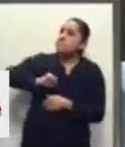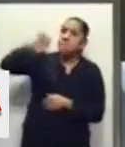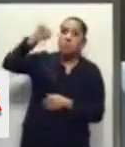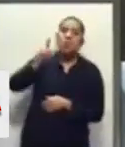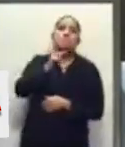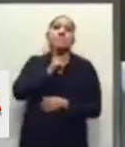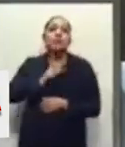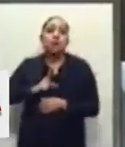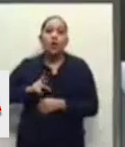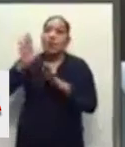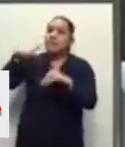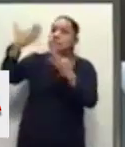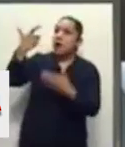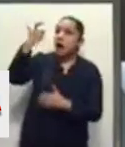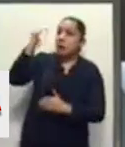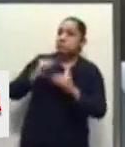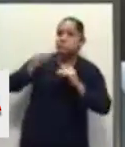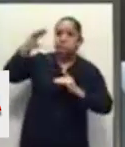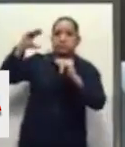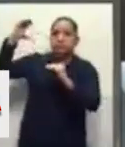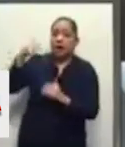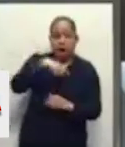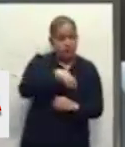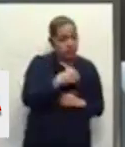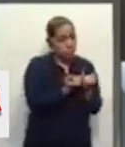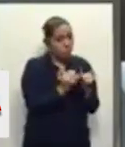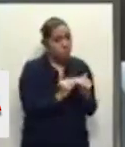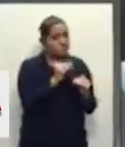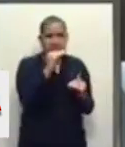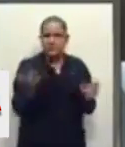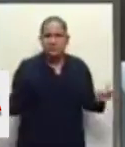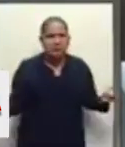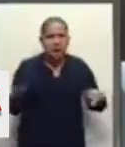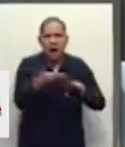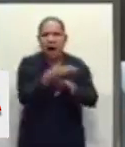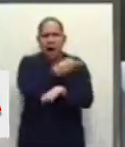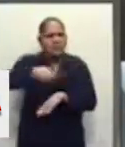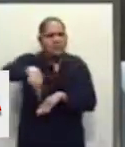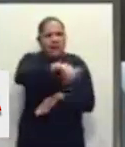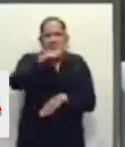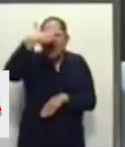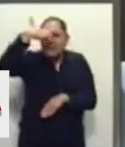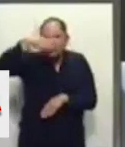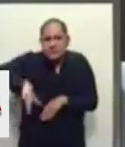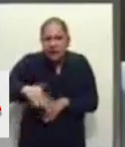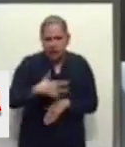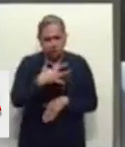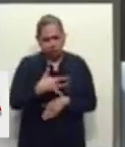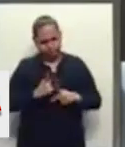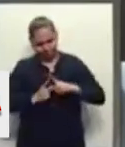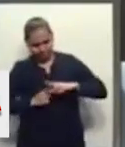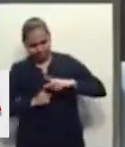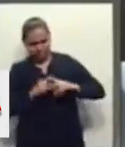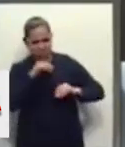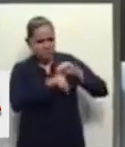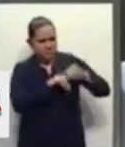precio del petróleo, esto ya lo tenían previsto. Y eso no es lo peor. Lo peor